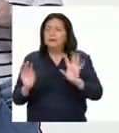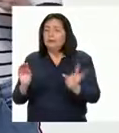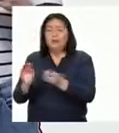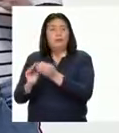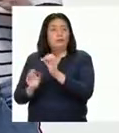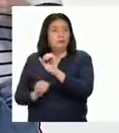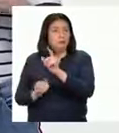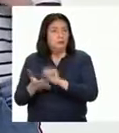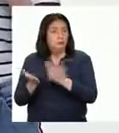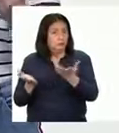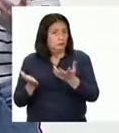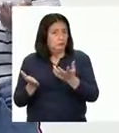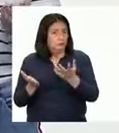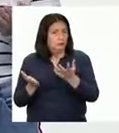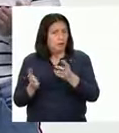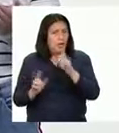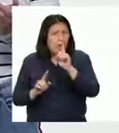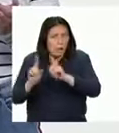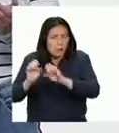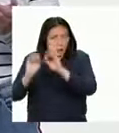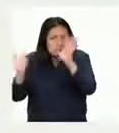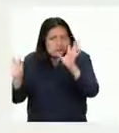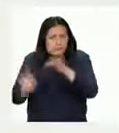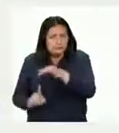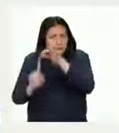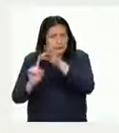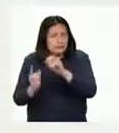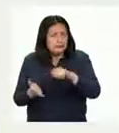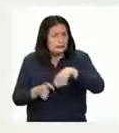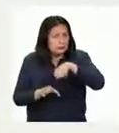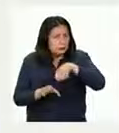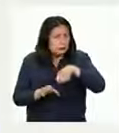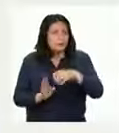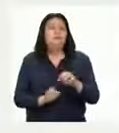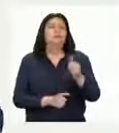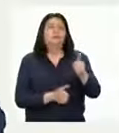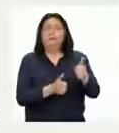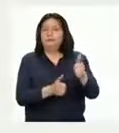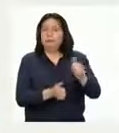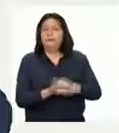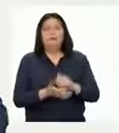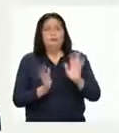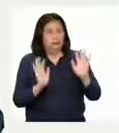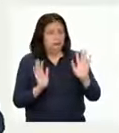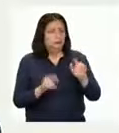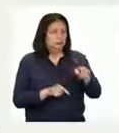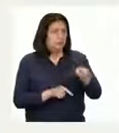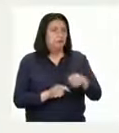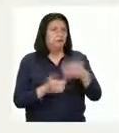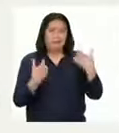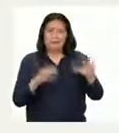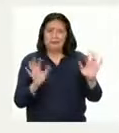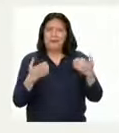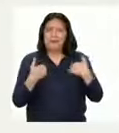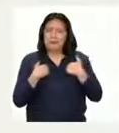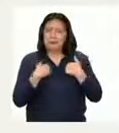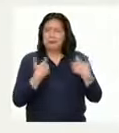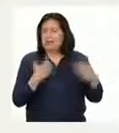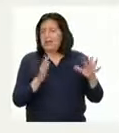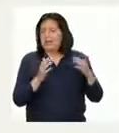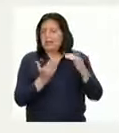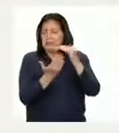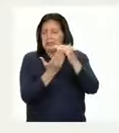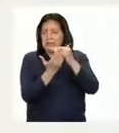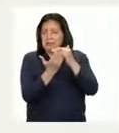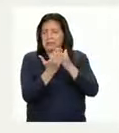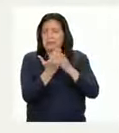¿se prepara en alguna fecha en especial? Bien, chicos. Pues entonces con eso ya tenemos casi listo